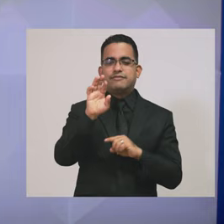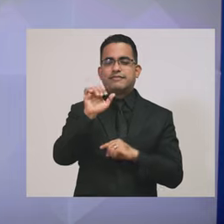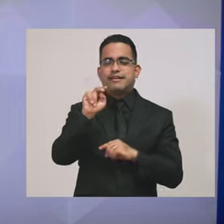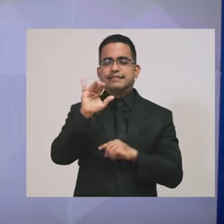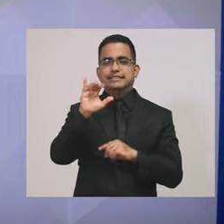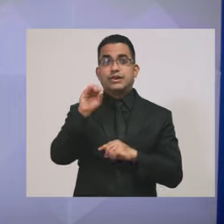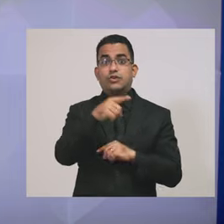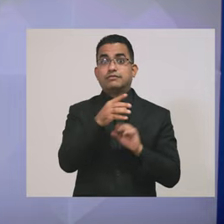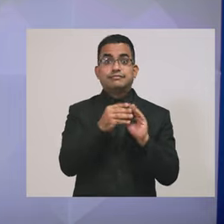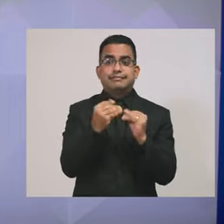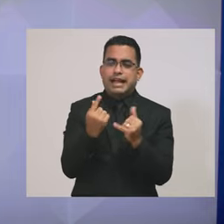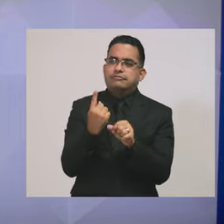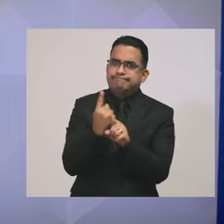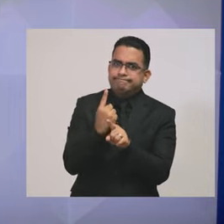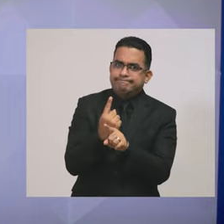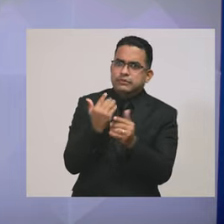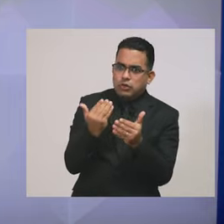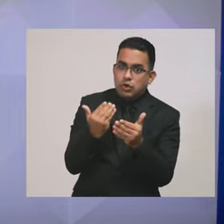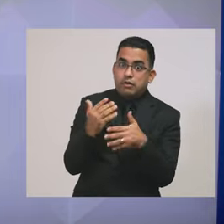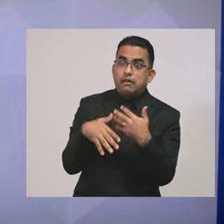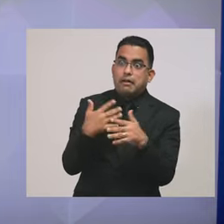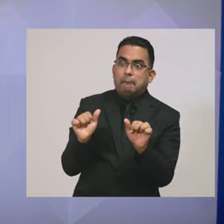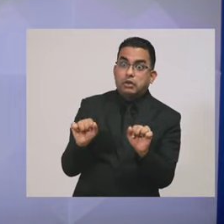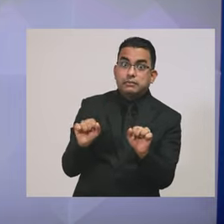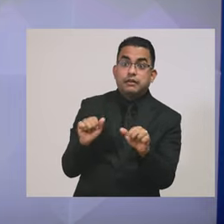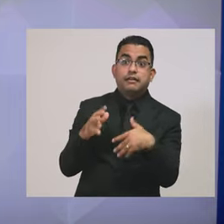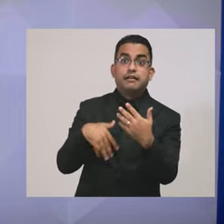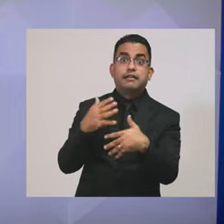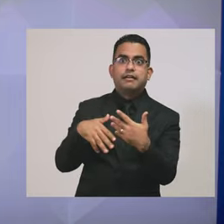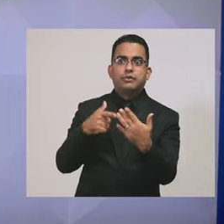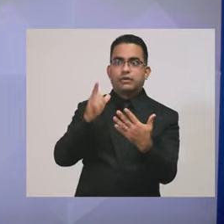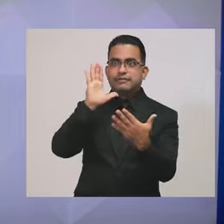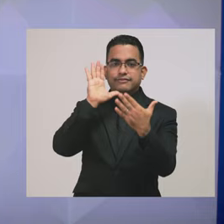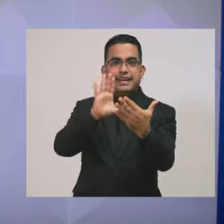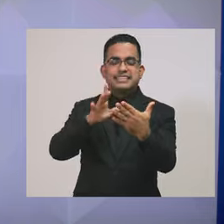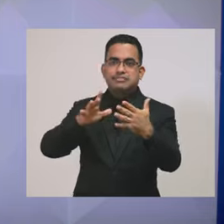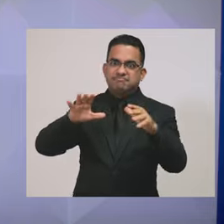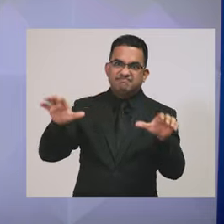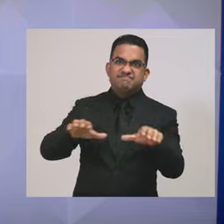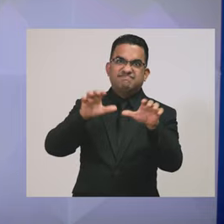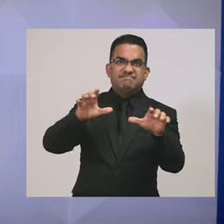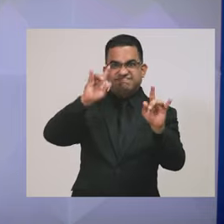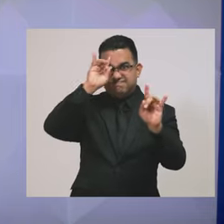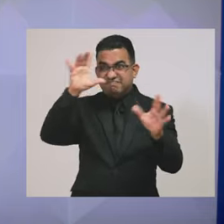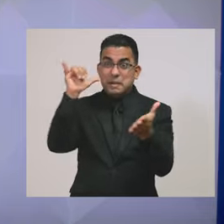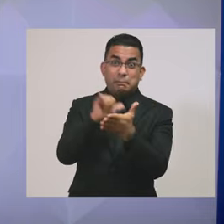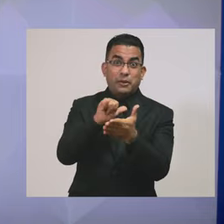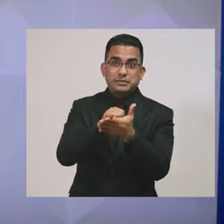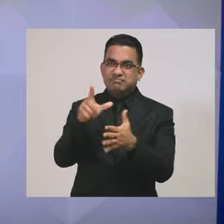francisco empieza haciendo lo necesario después lo posible y de repente te encontrarás